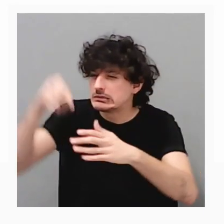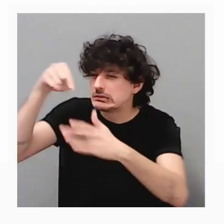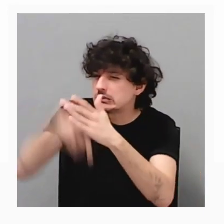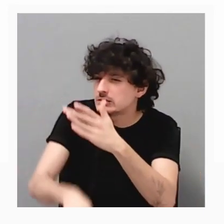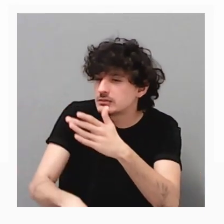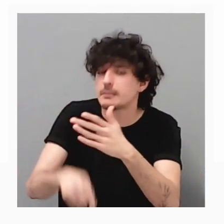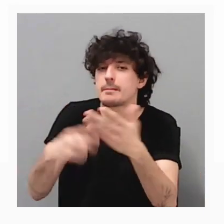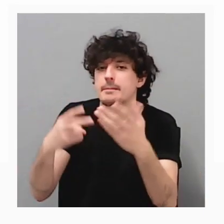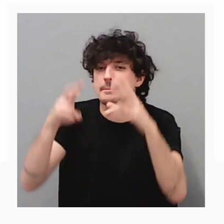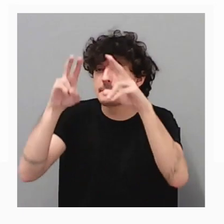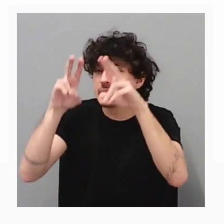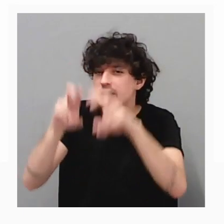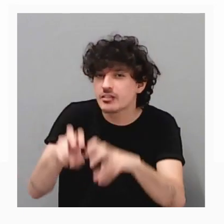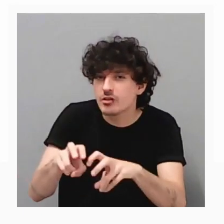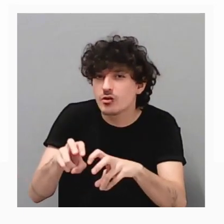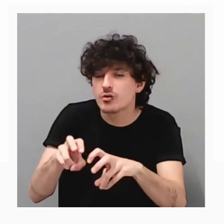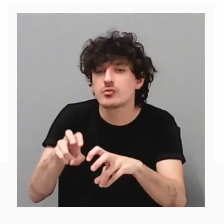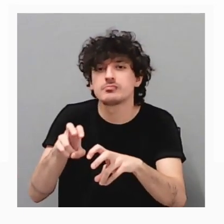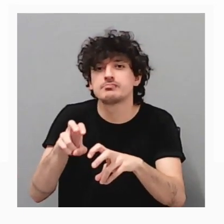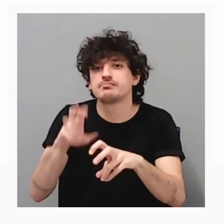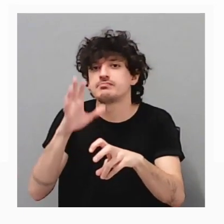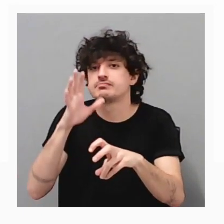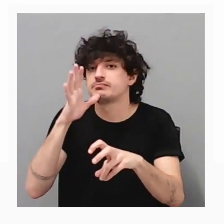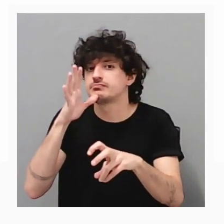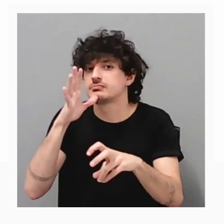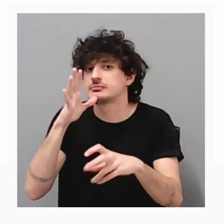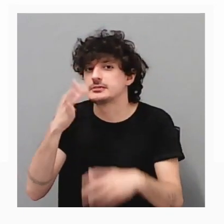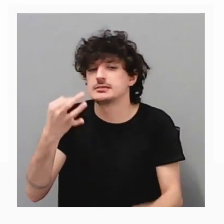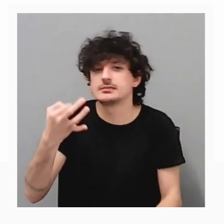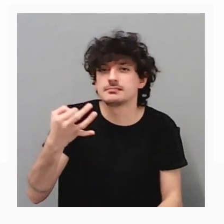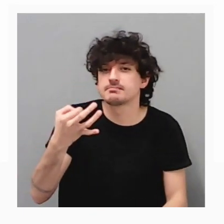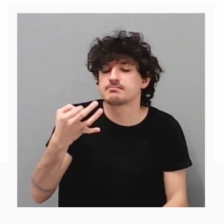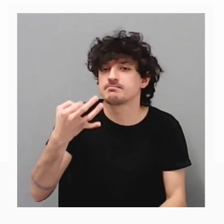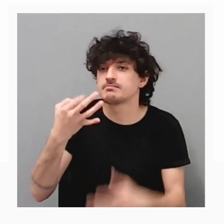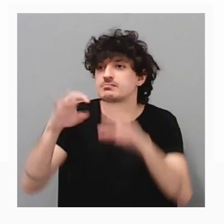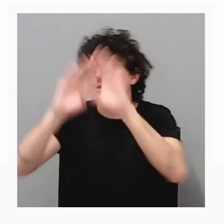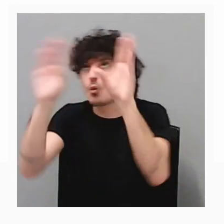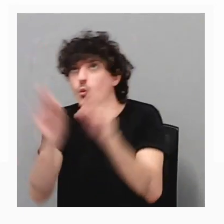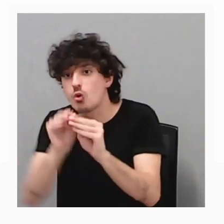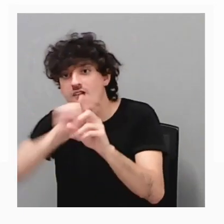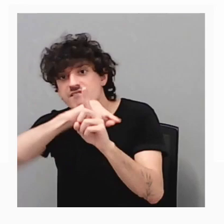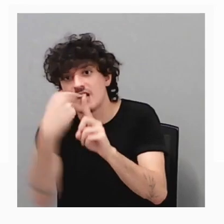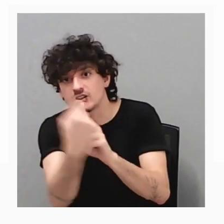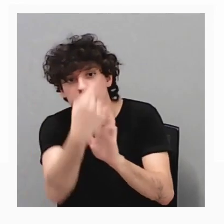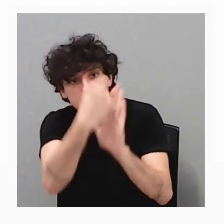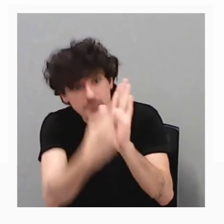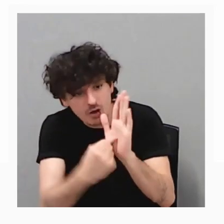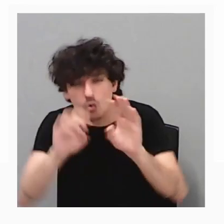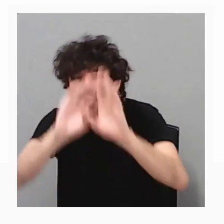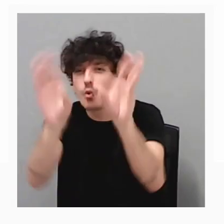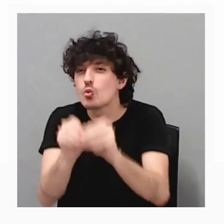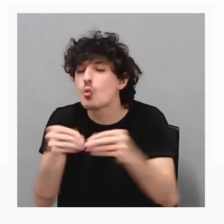por la academia, por la OCDE, por el PISA, que hay un conjunto de factores que son las barreras, son